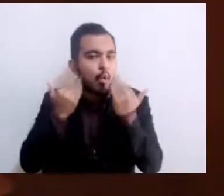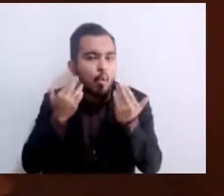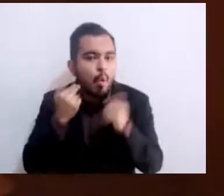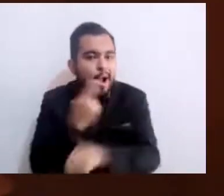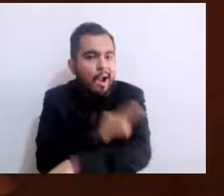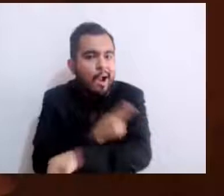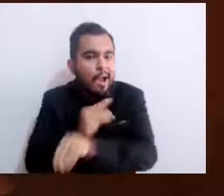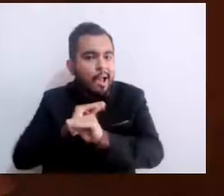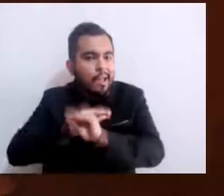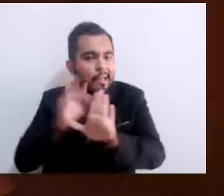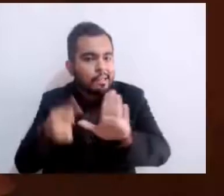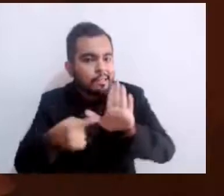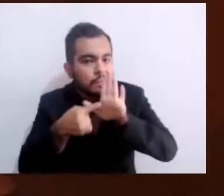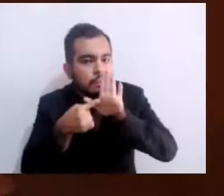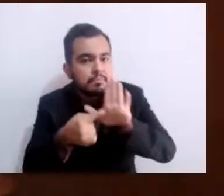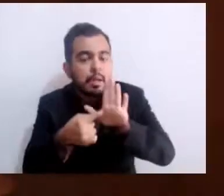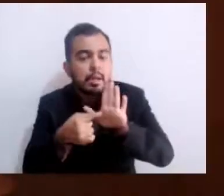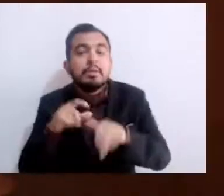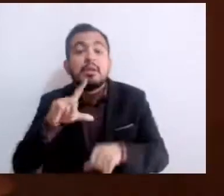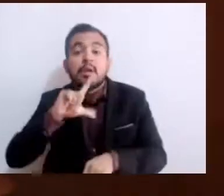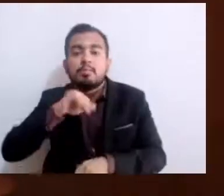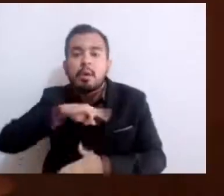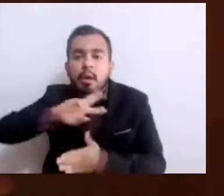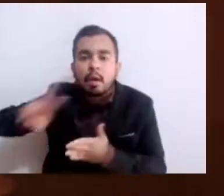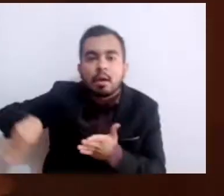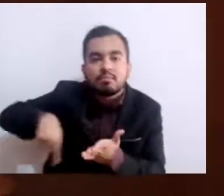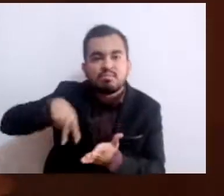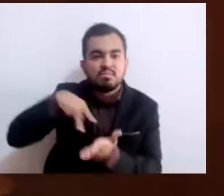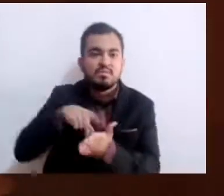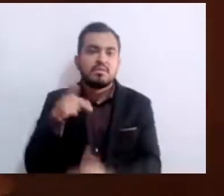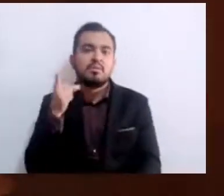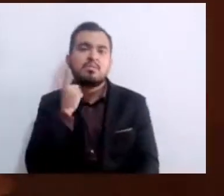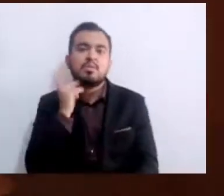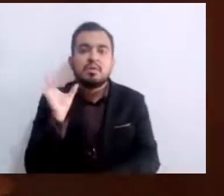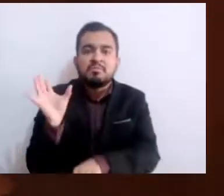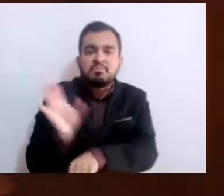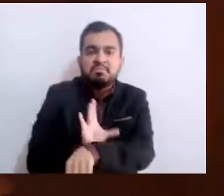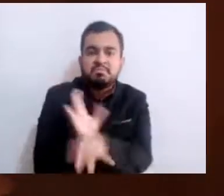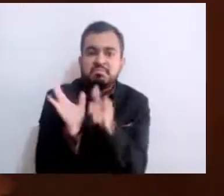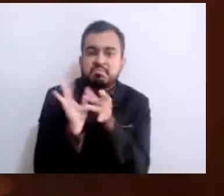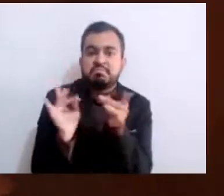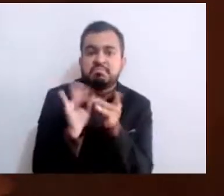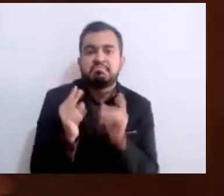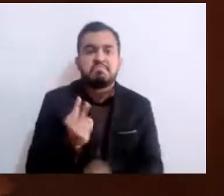con esa voz enérgica que a veces tenemos que hacerlo.